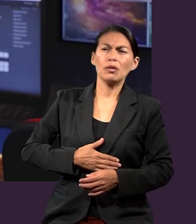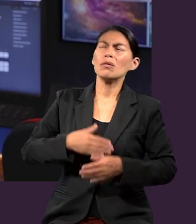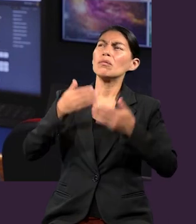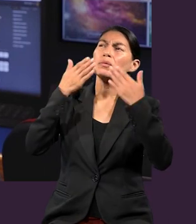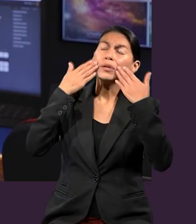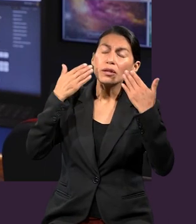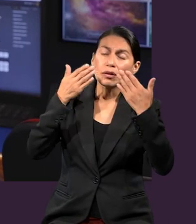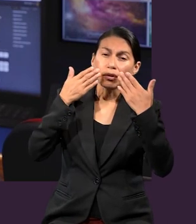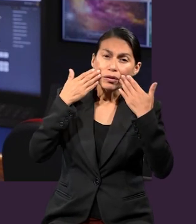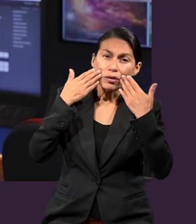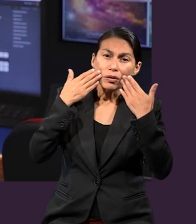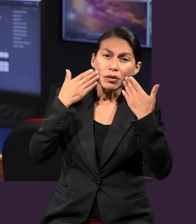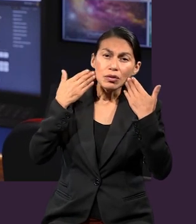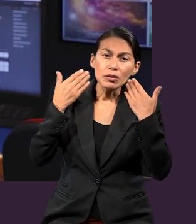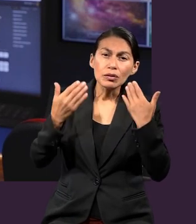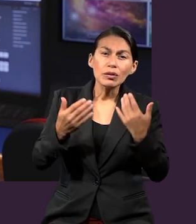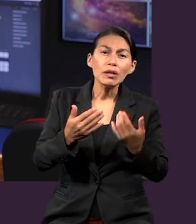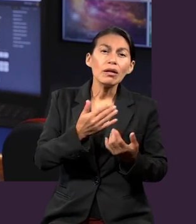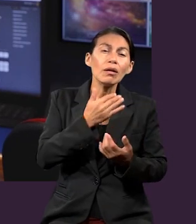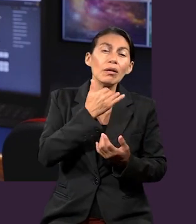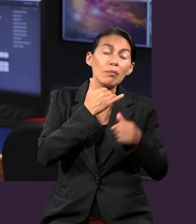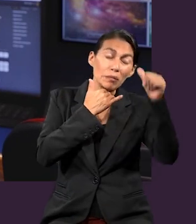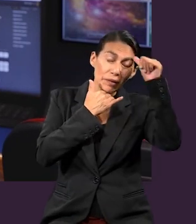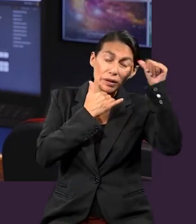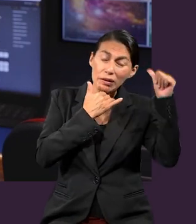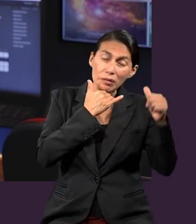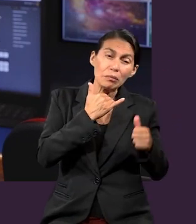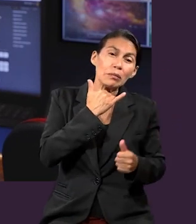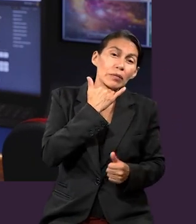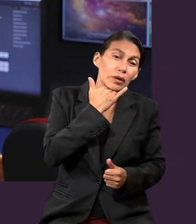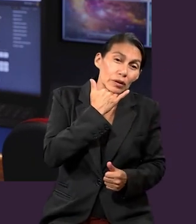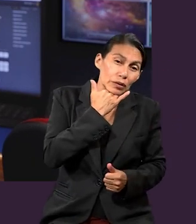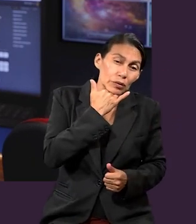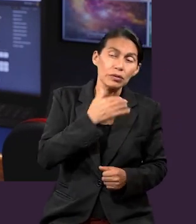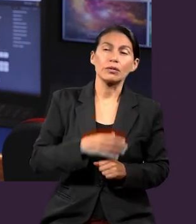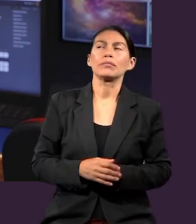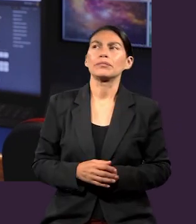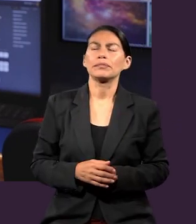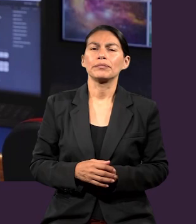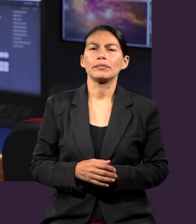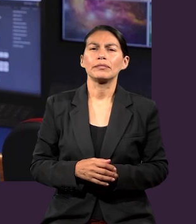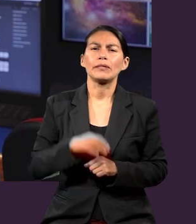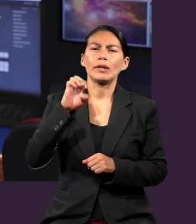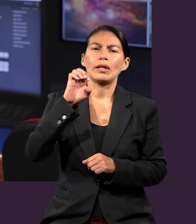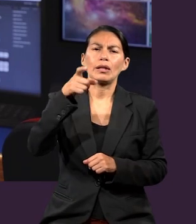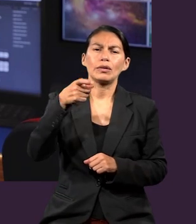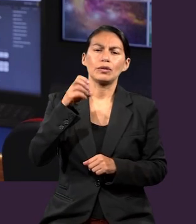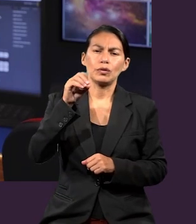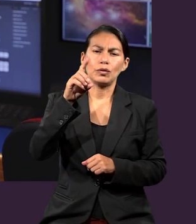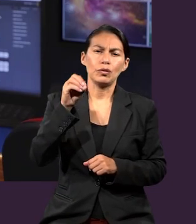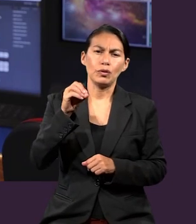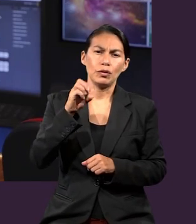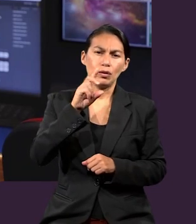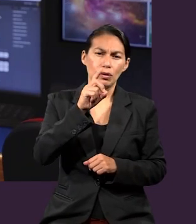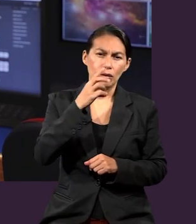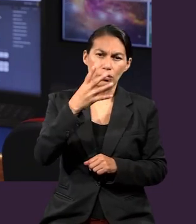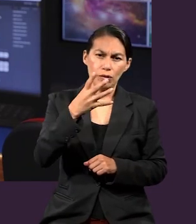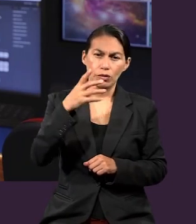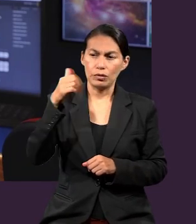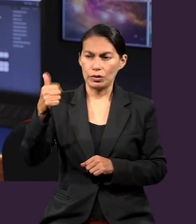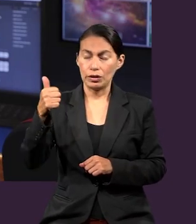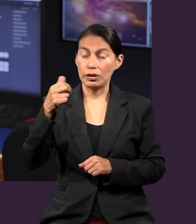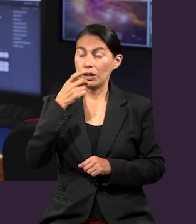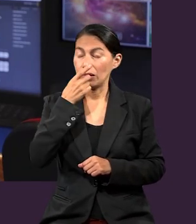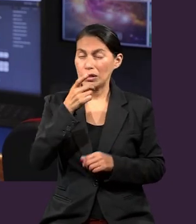que Dios es justo, que Dios es misericordioso y que Dios es piador. En Éxodo